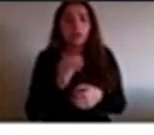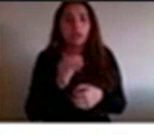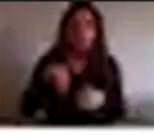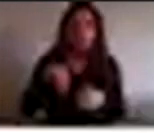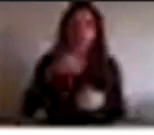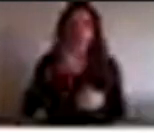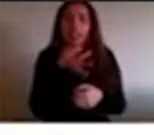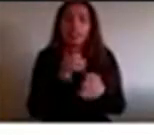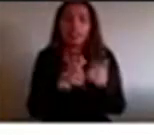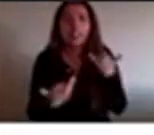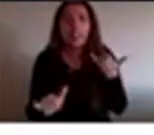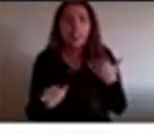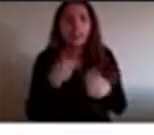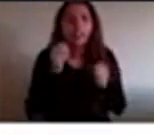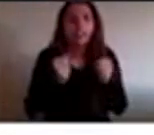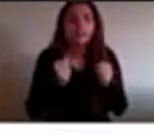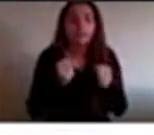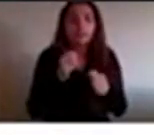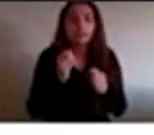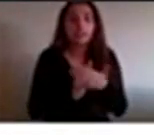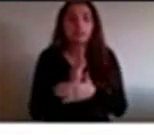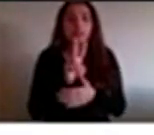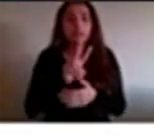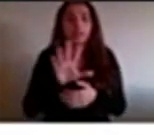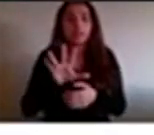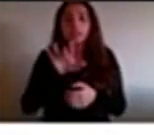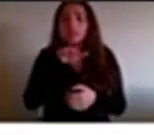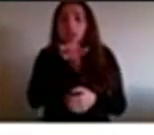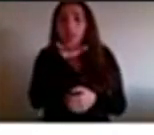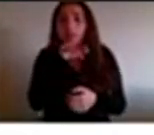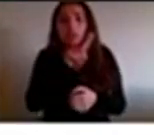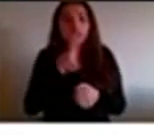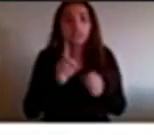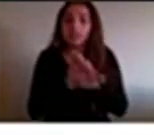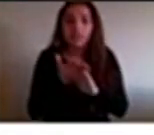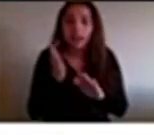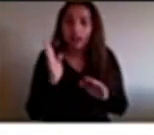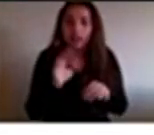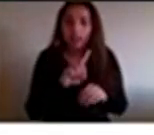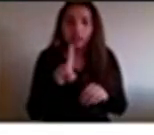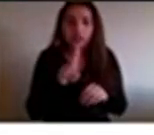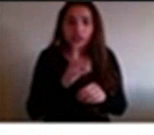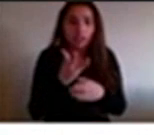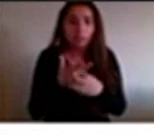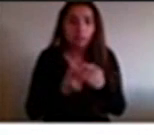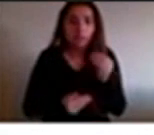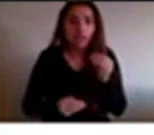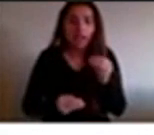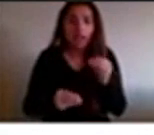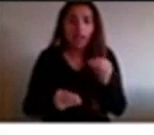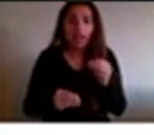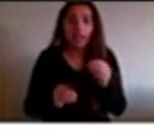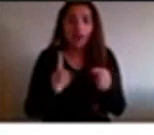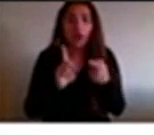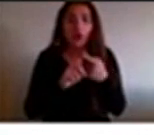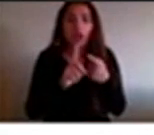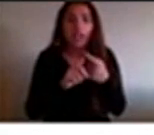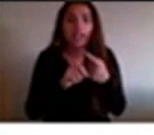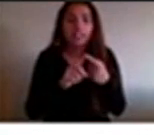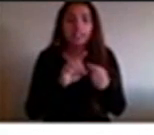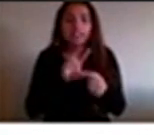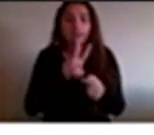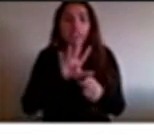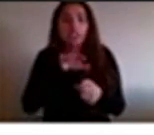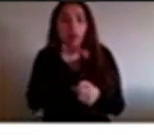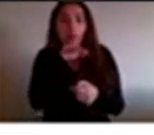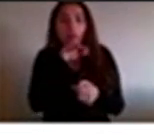posible, empieza en 25 minutos, así que no se la pueden perder, tienen que conectarse, es una charla